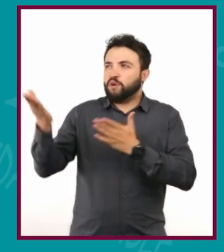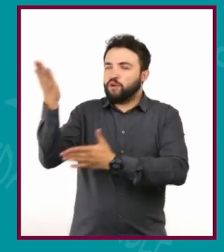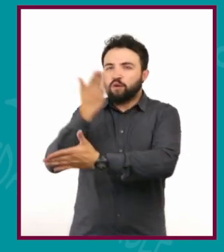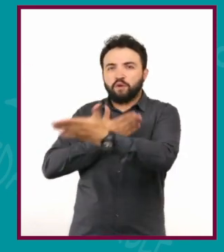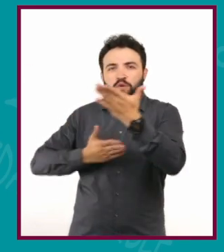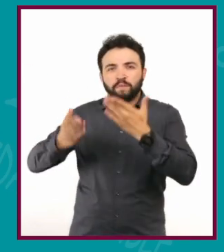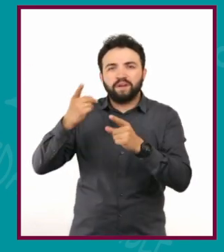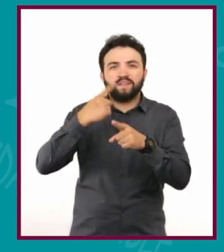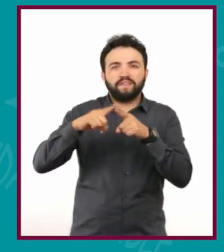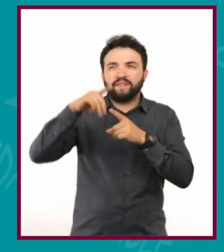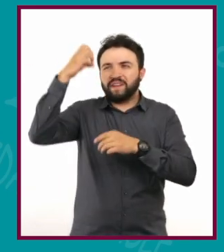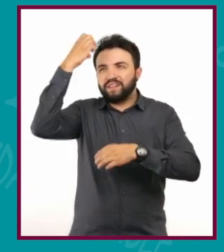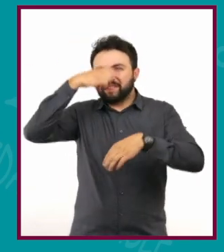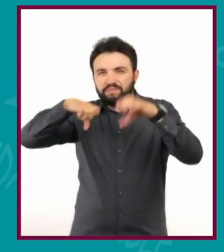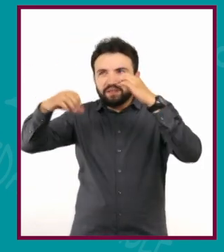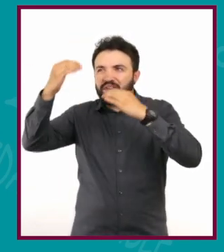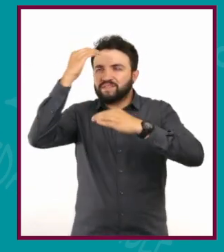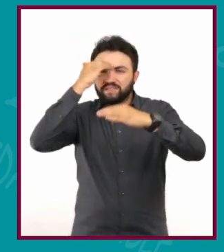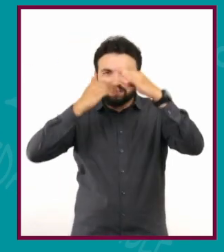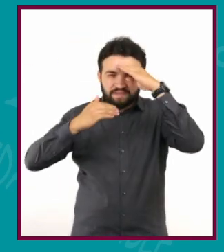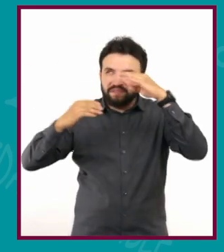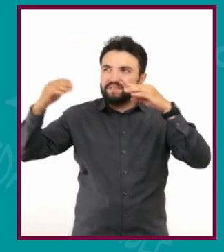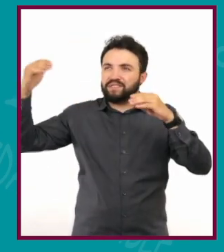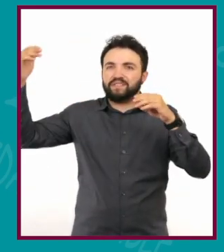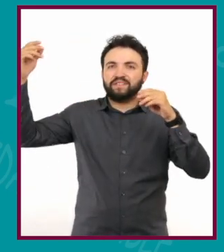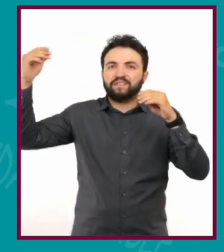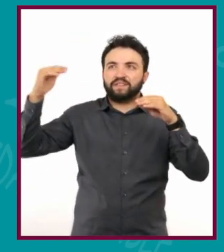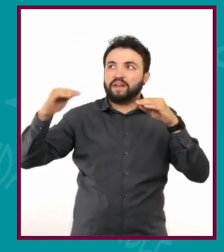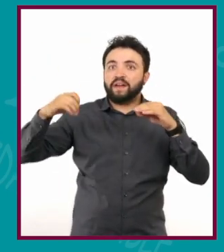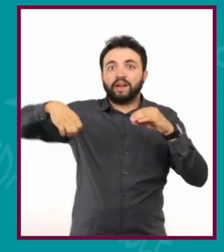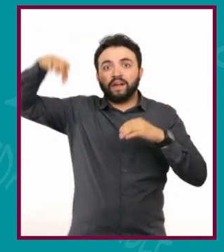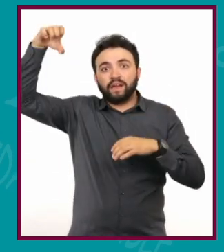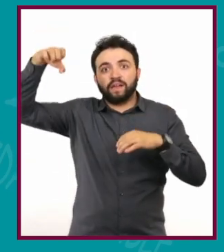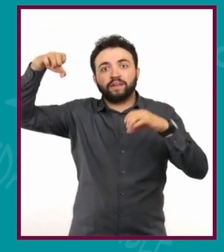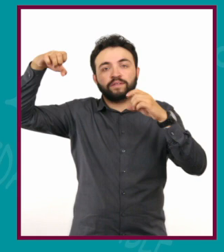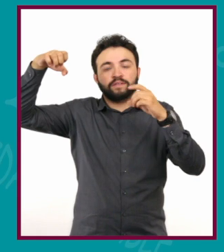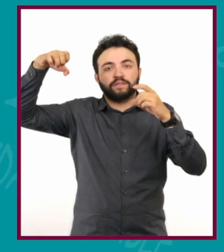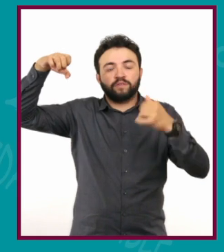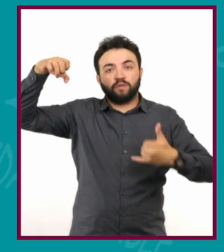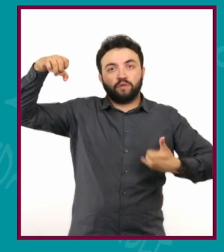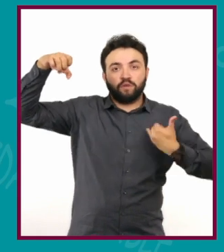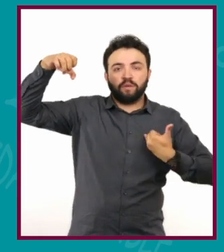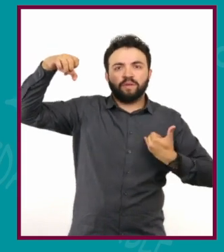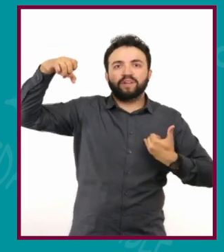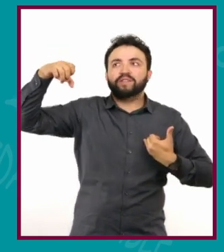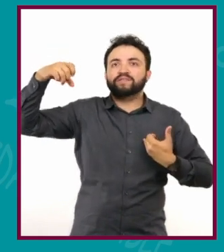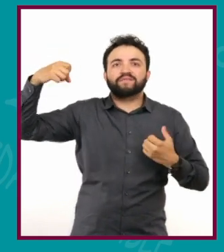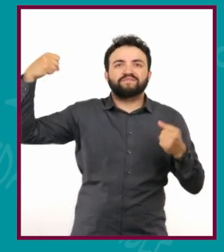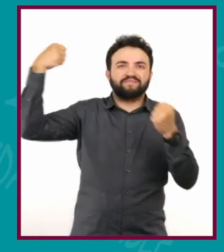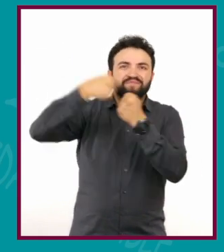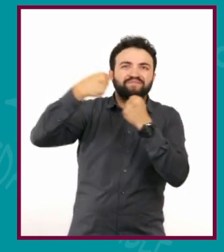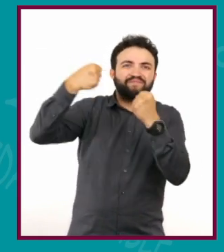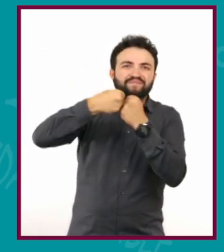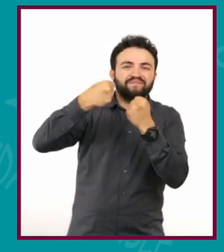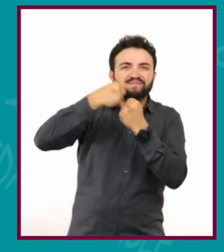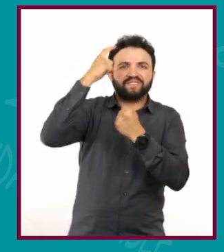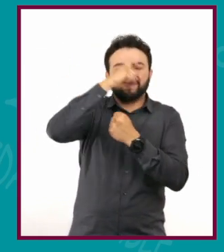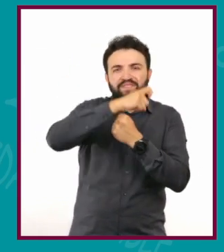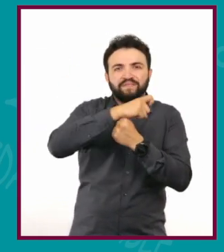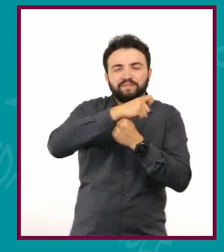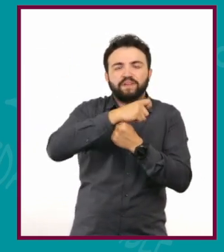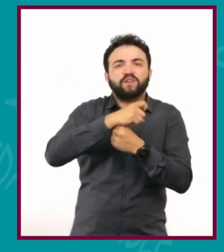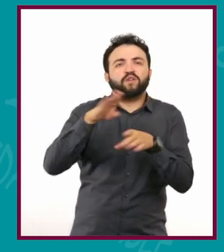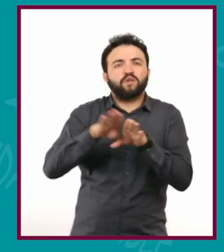Yo creo que el juego es una gran herramienta para eso. Sé que a veces es difícil para